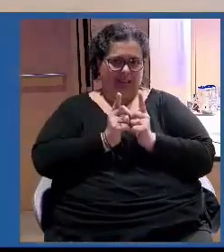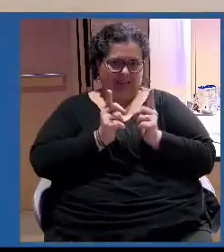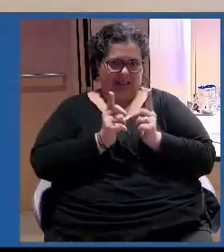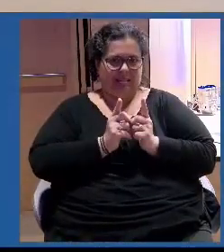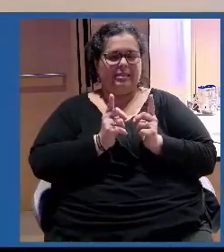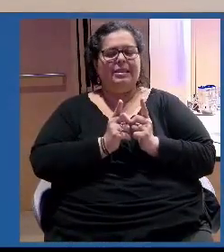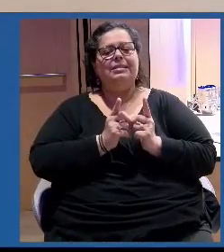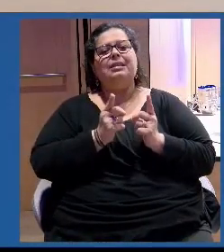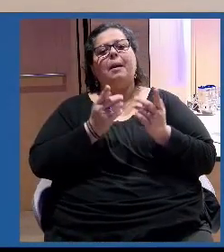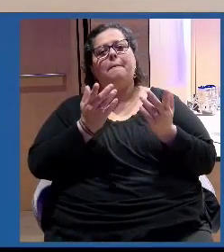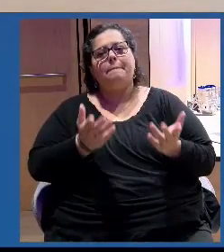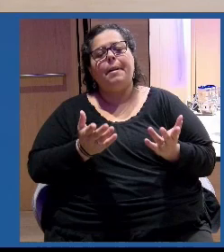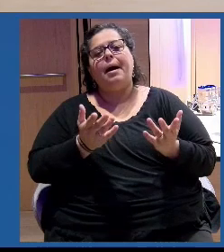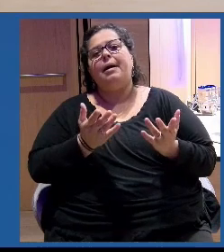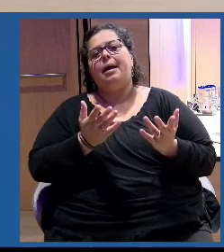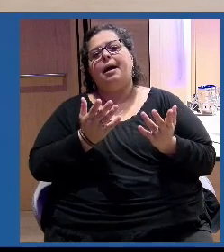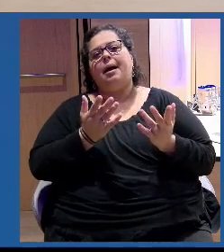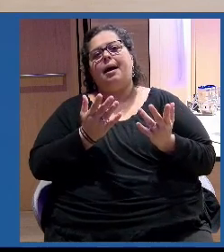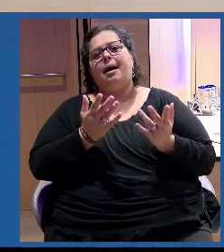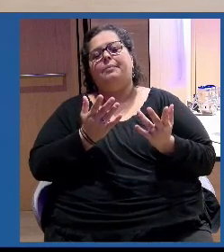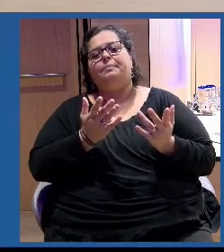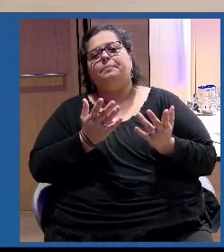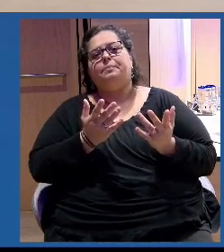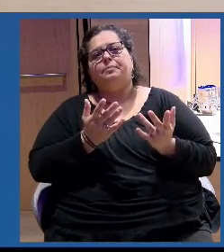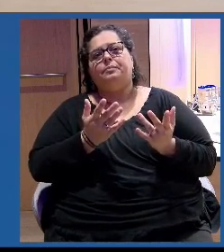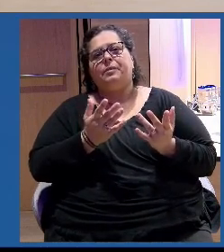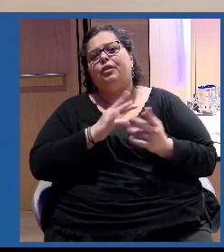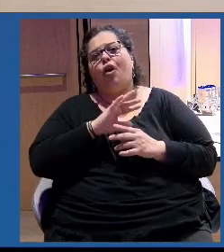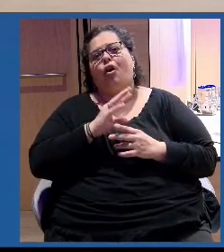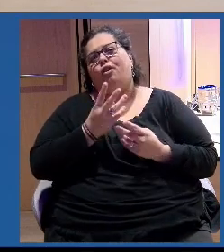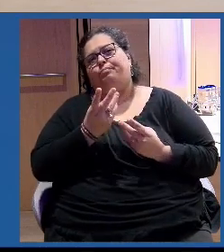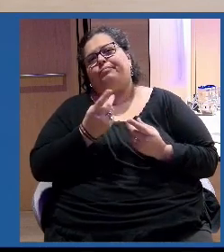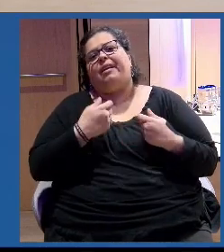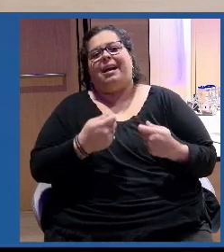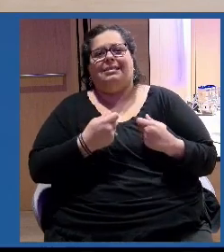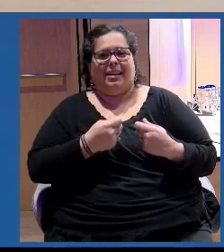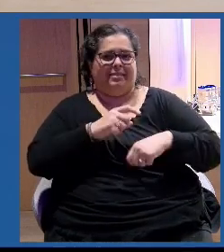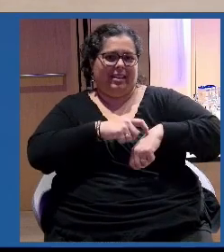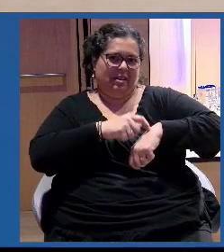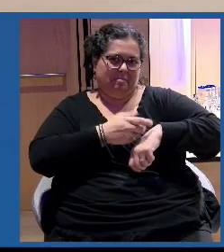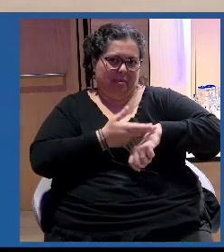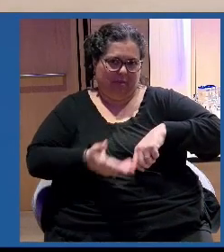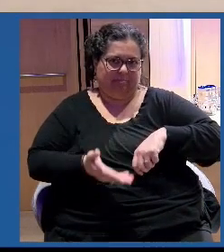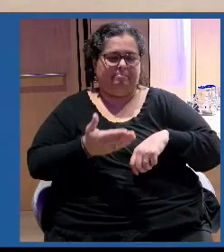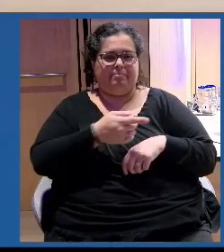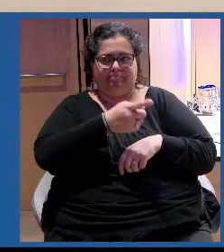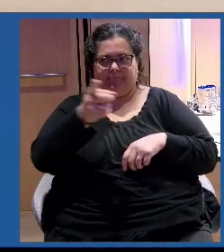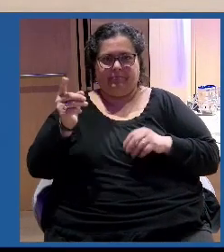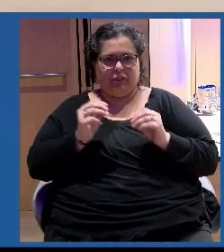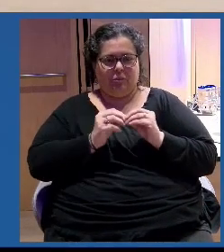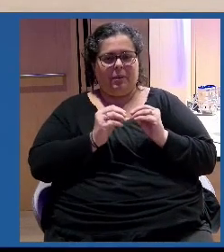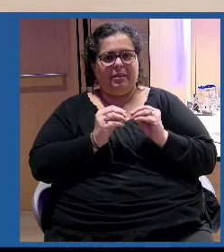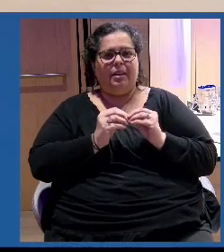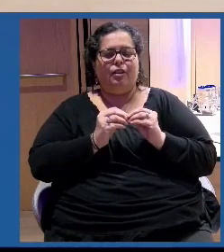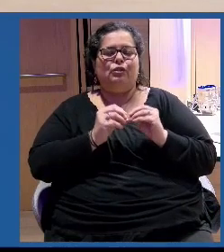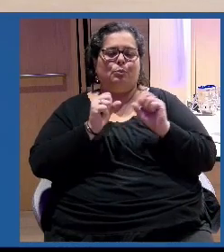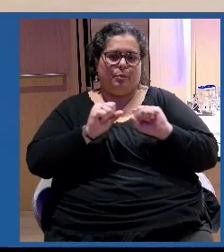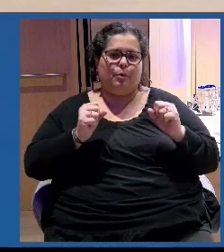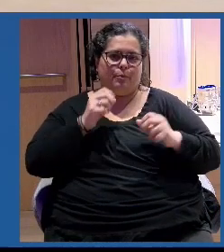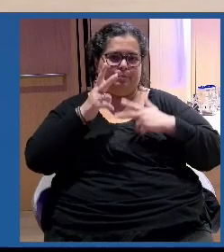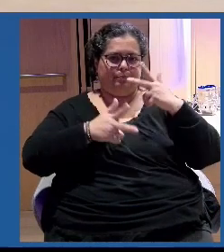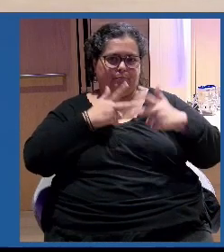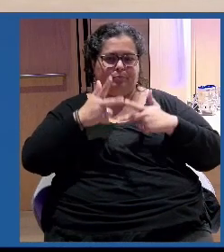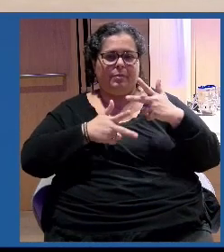no robar, por usar esa palabra, mucho tiempo a mis colegas. Y quisiera empezar por